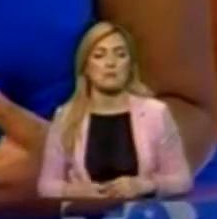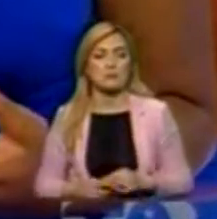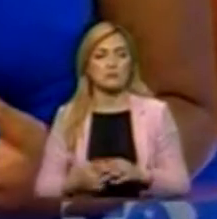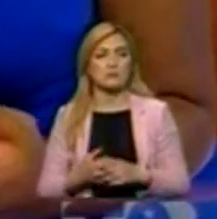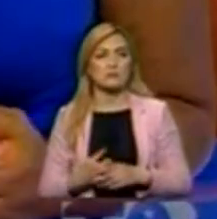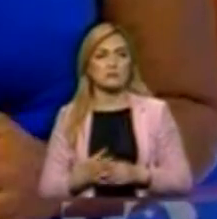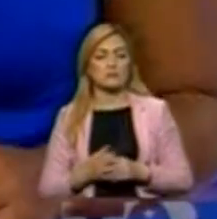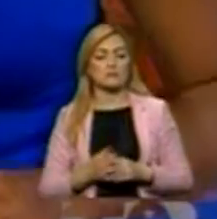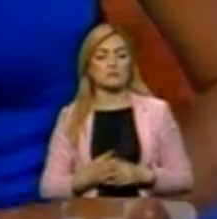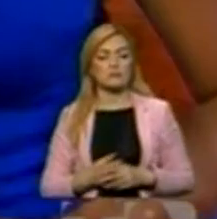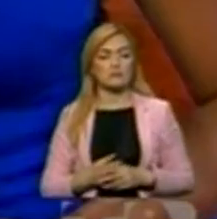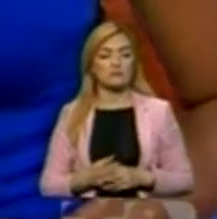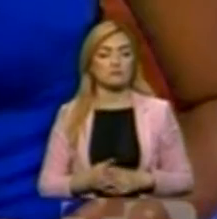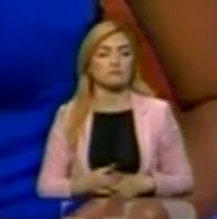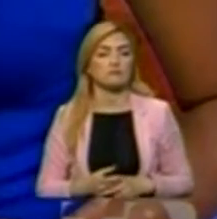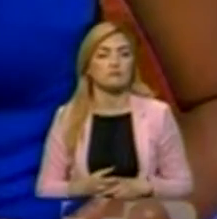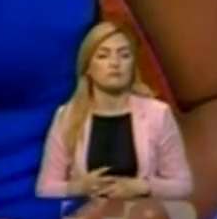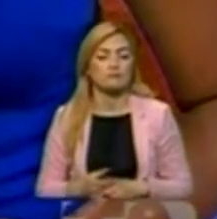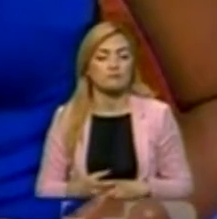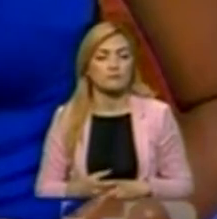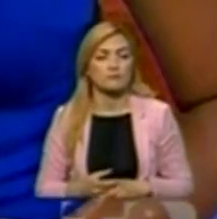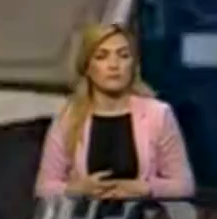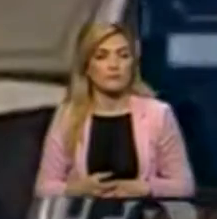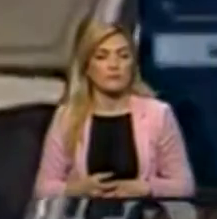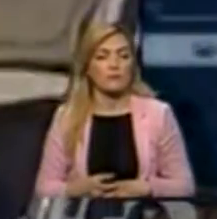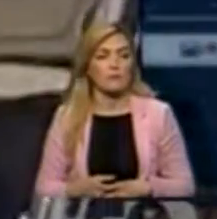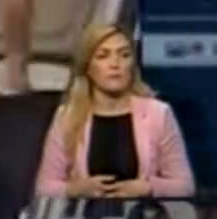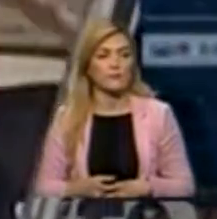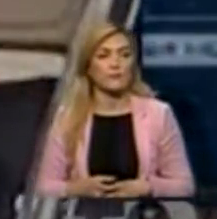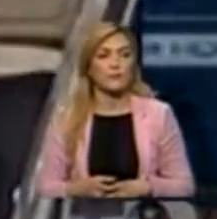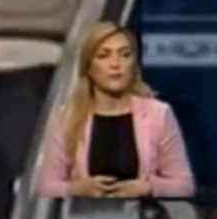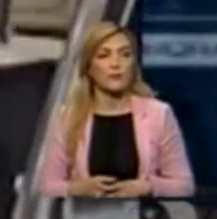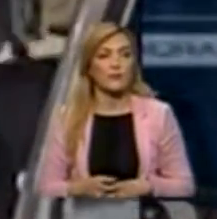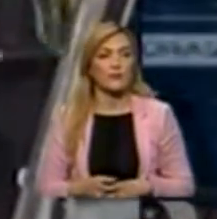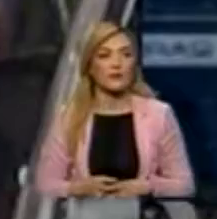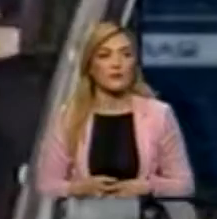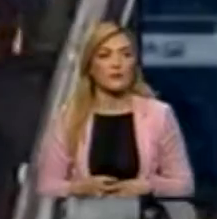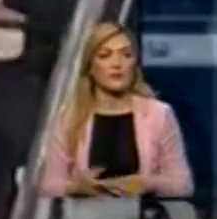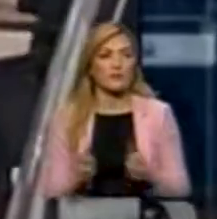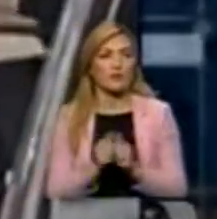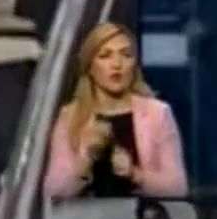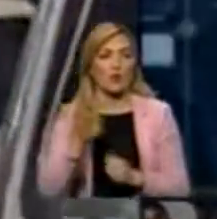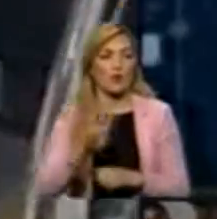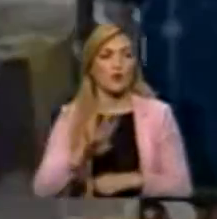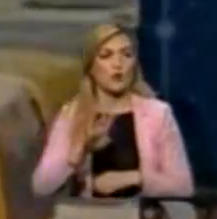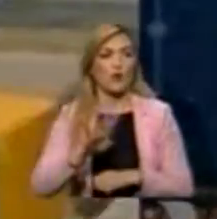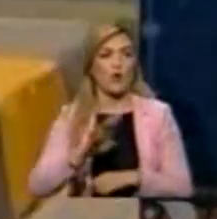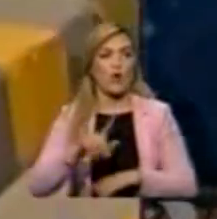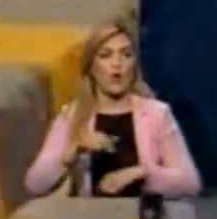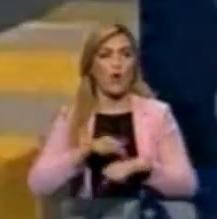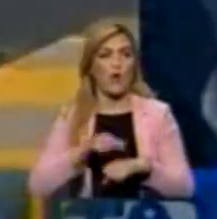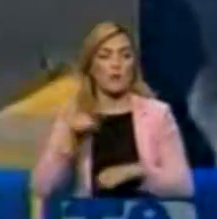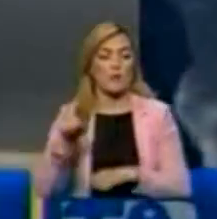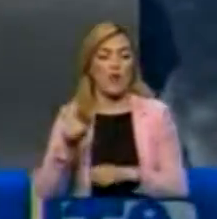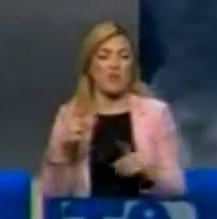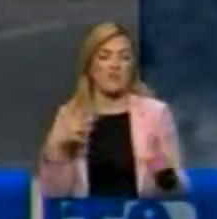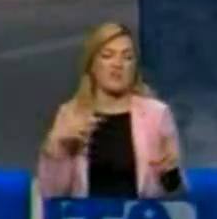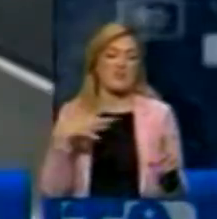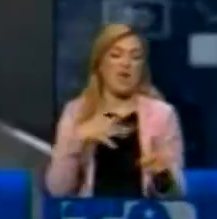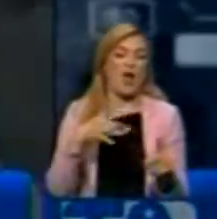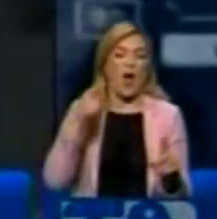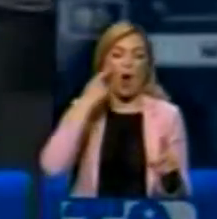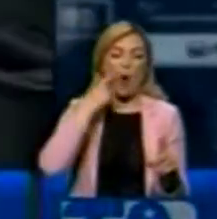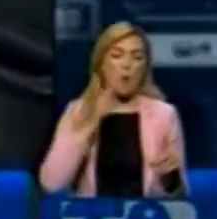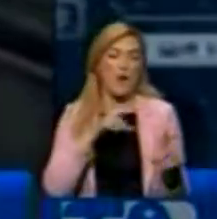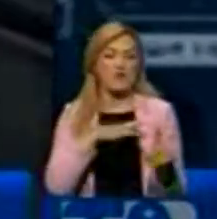pistolas eléctricas y toletes para defenderse. Han pasado 24 horas desde que ocurrió la agresión hacia un agente de la ATM en la